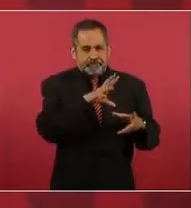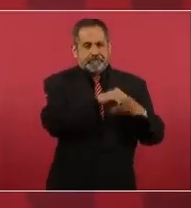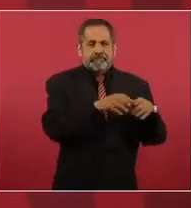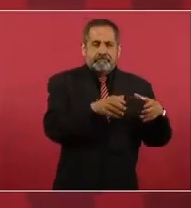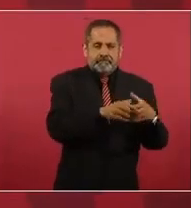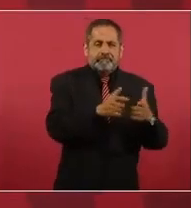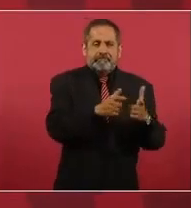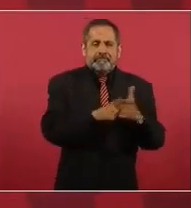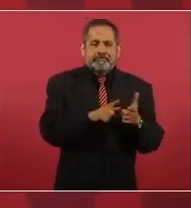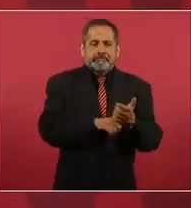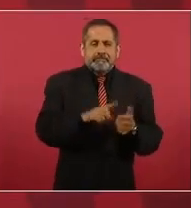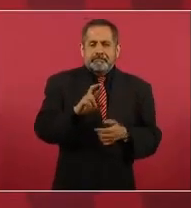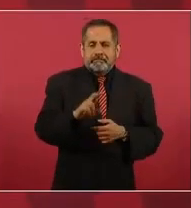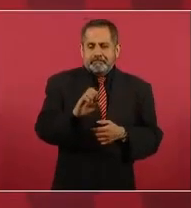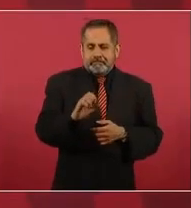forma